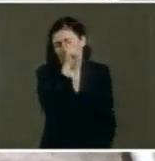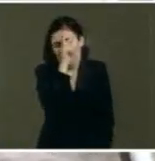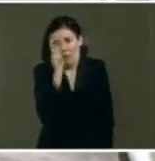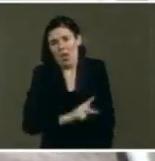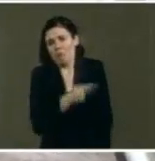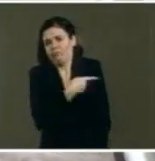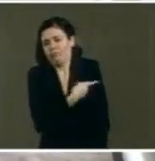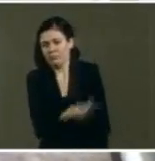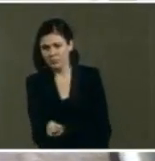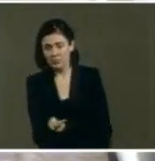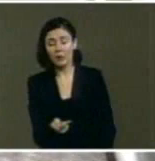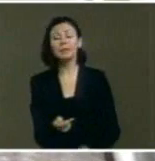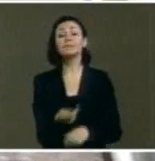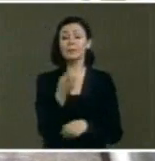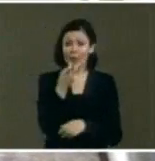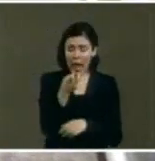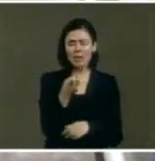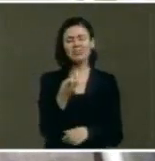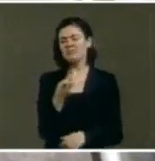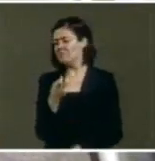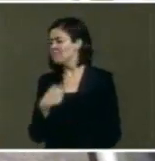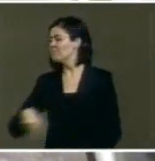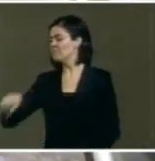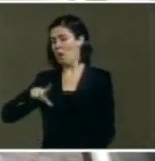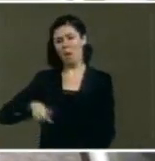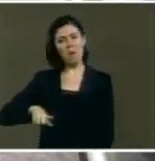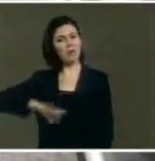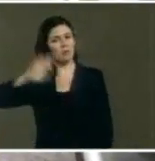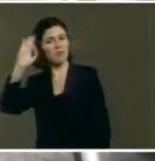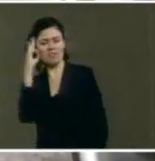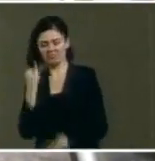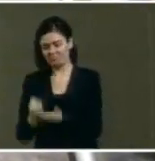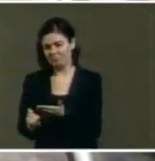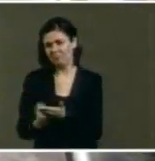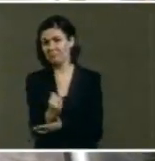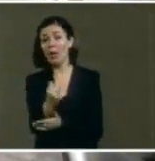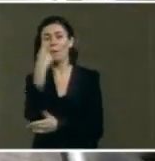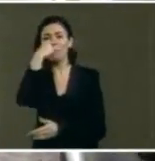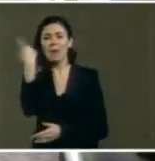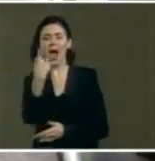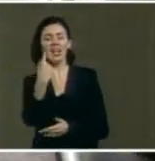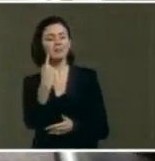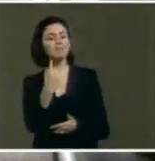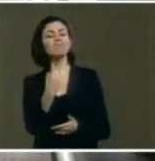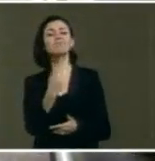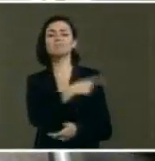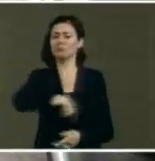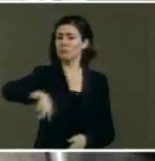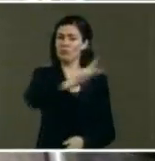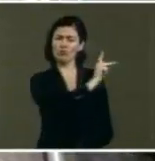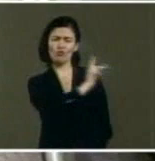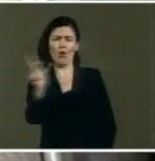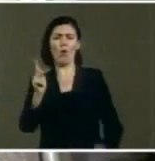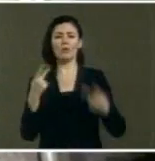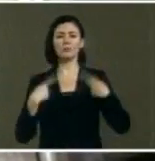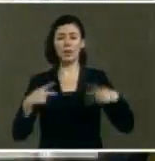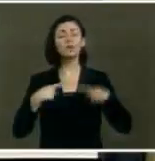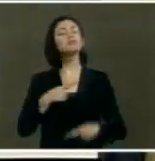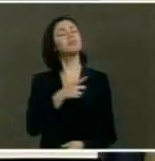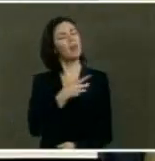las oportunidades de la gente para tener acceso a servicios de salud, fundamentalmente a través del Seguro